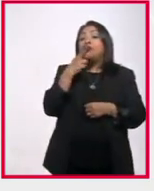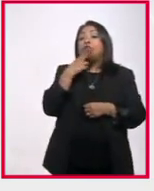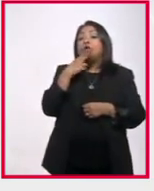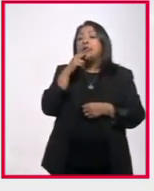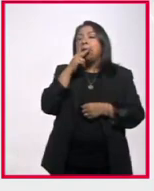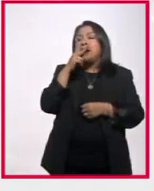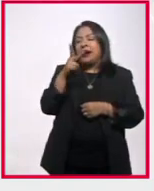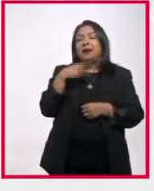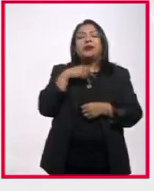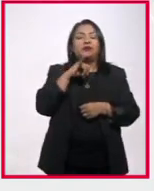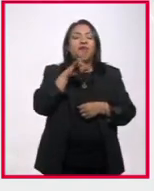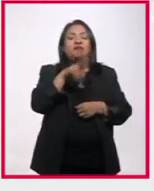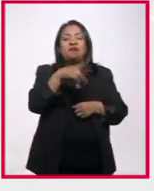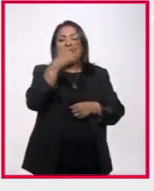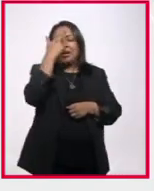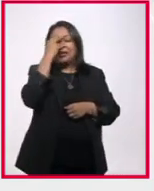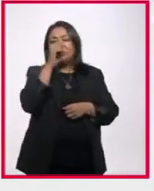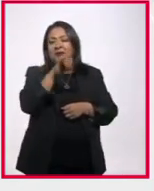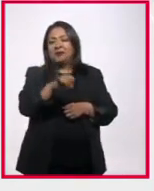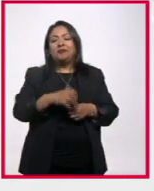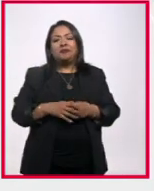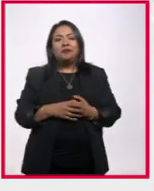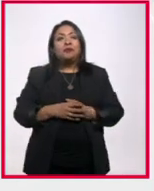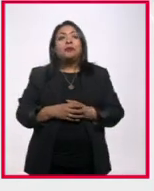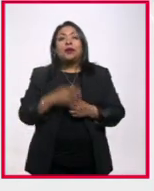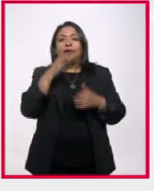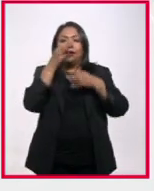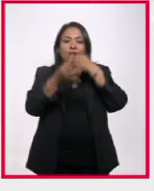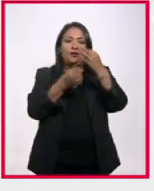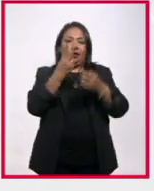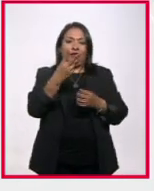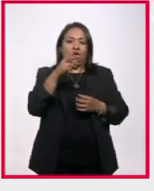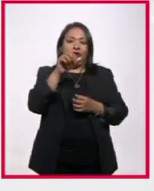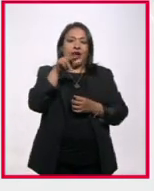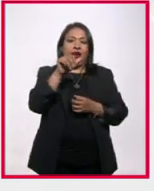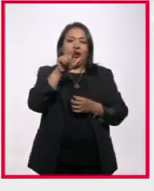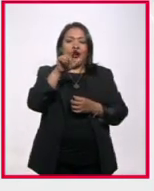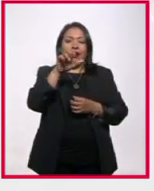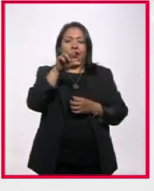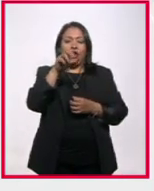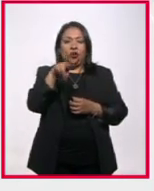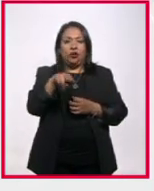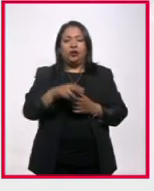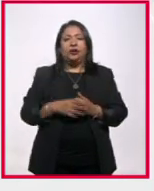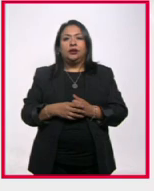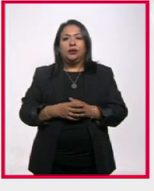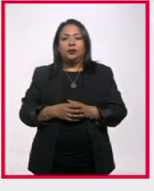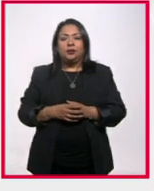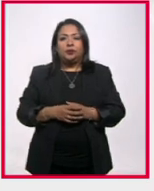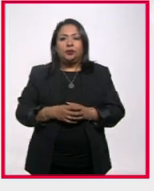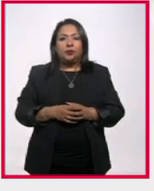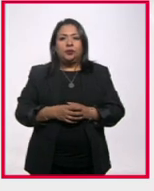su lenguaje también, sí. Para Noticias 22, Ana León.